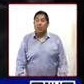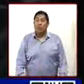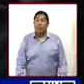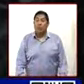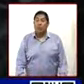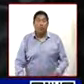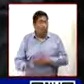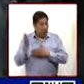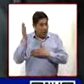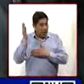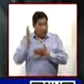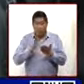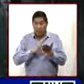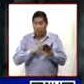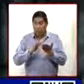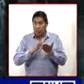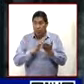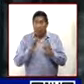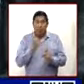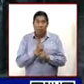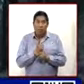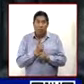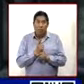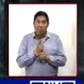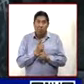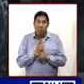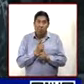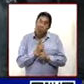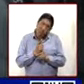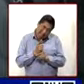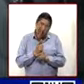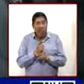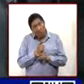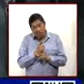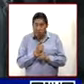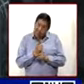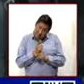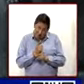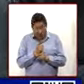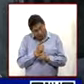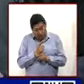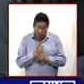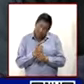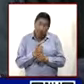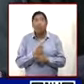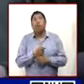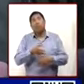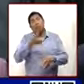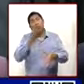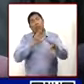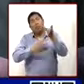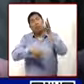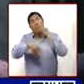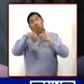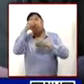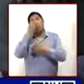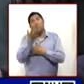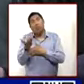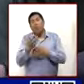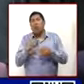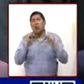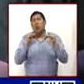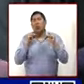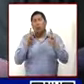2022. ¿Estas pantallas son efectivas? Sí, de alguna manera sí, porque muchas personas, pero